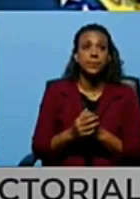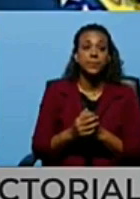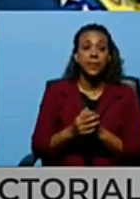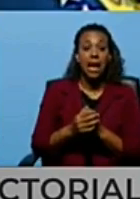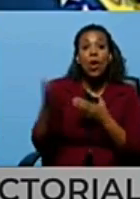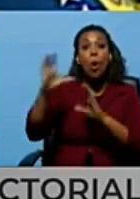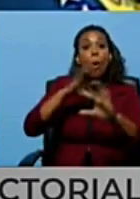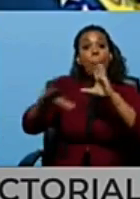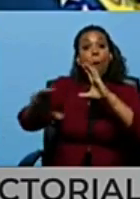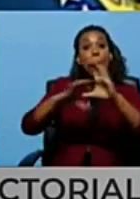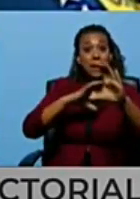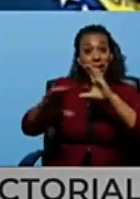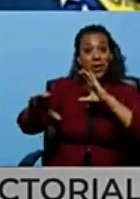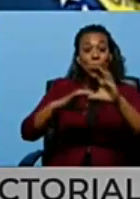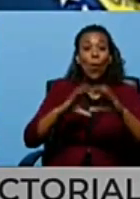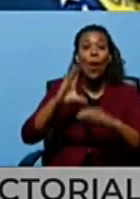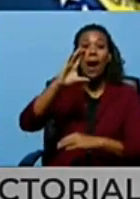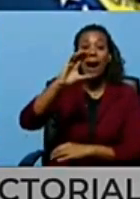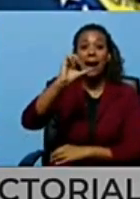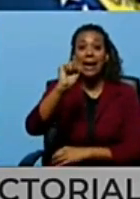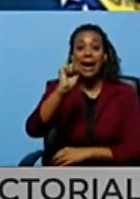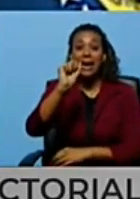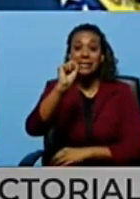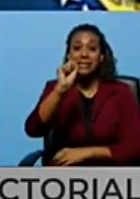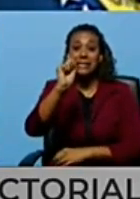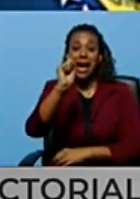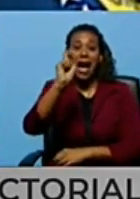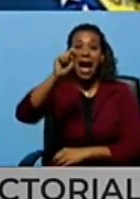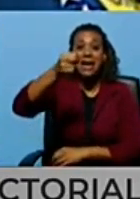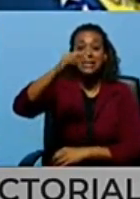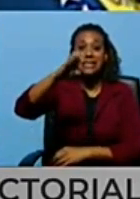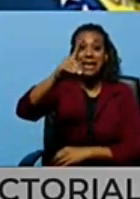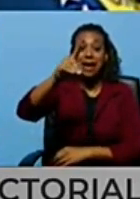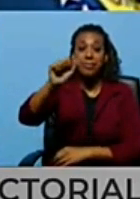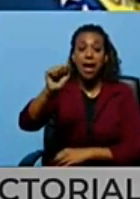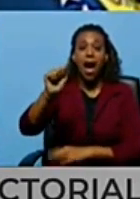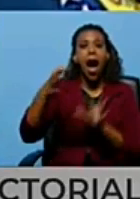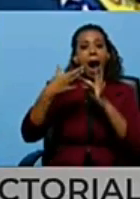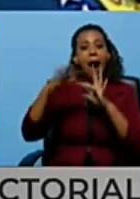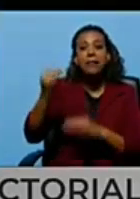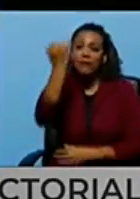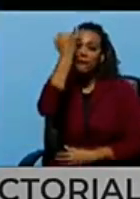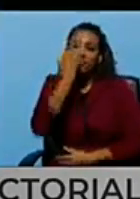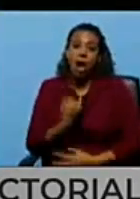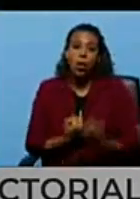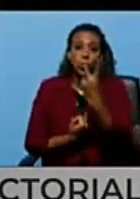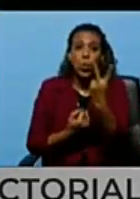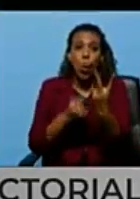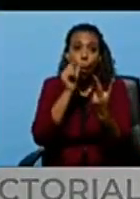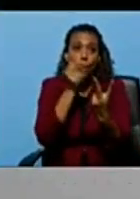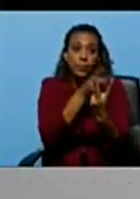Esta es la conversación de Castañeda con alias El Flaco.